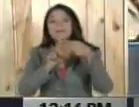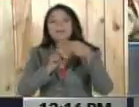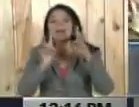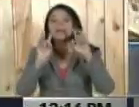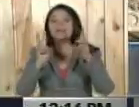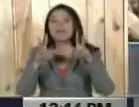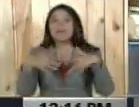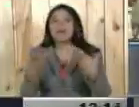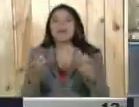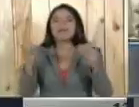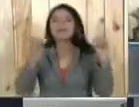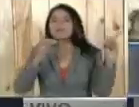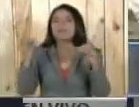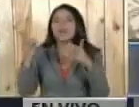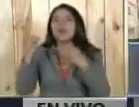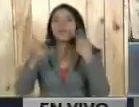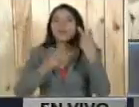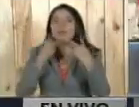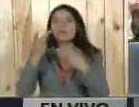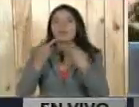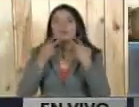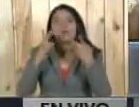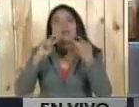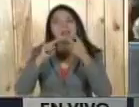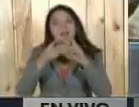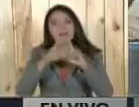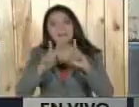diálogo político y la paz en Venezuela.